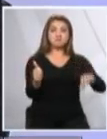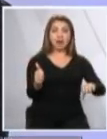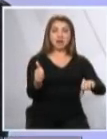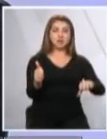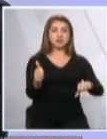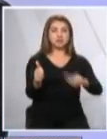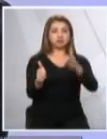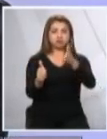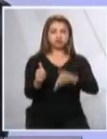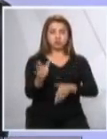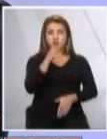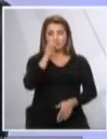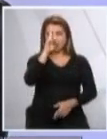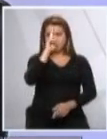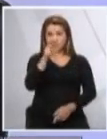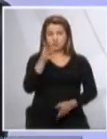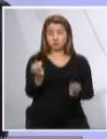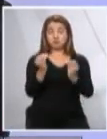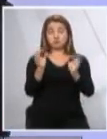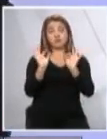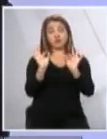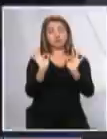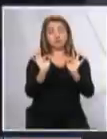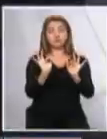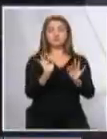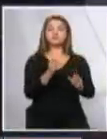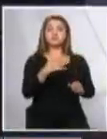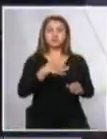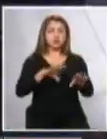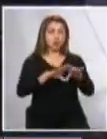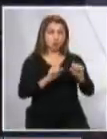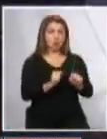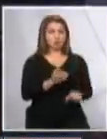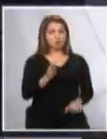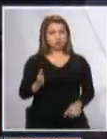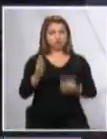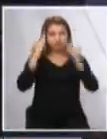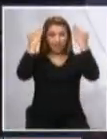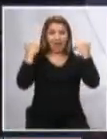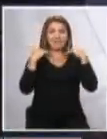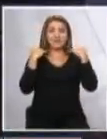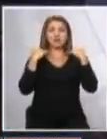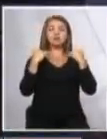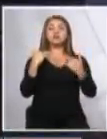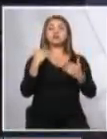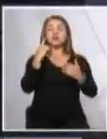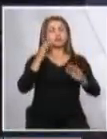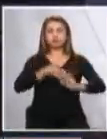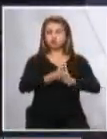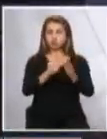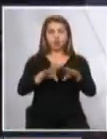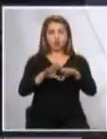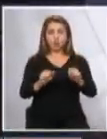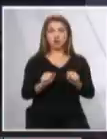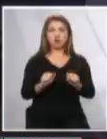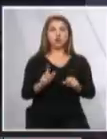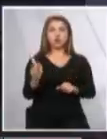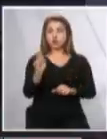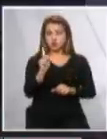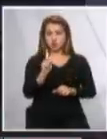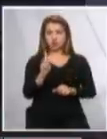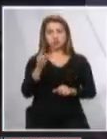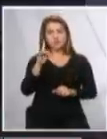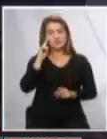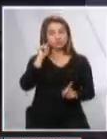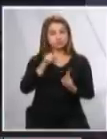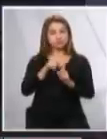respetada perfectamente. ¿Felipe? No, yo creo que estoy de acuerdo con Alberto en lo esencial. ¿En todo? No, en lo esencial. En lo